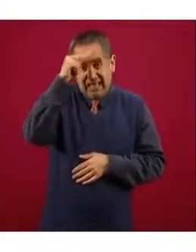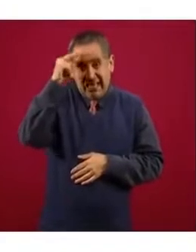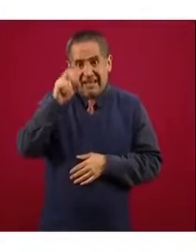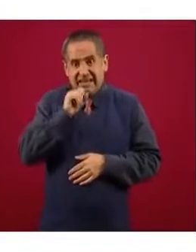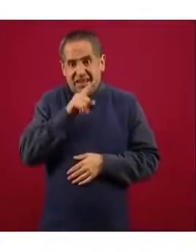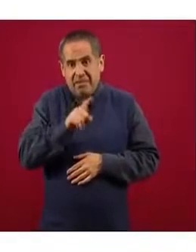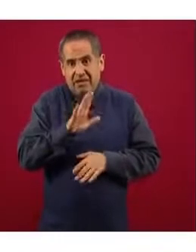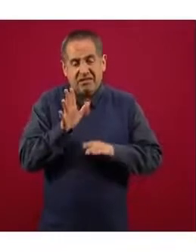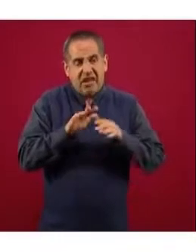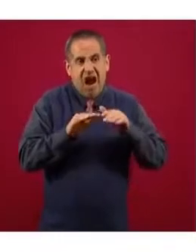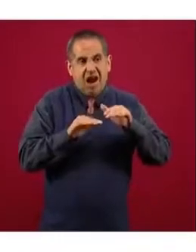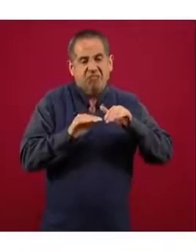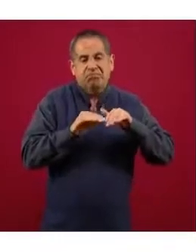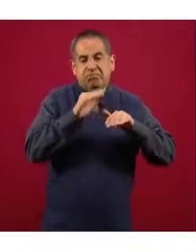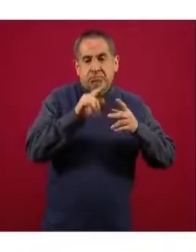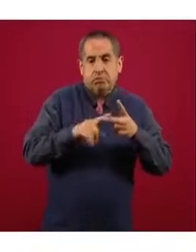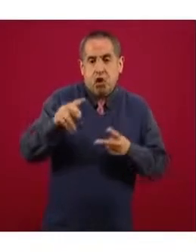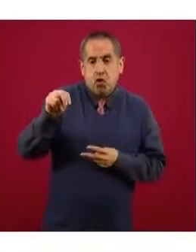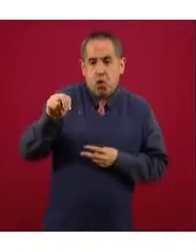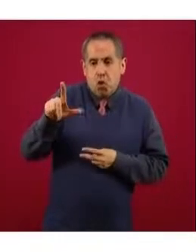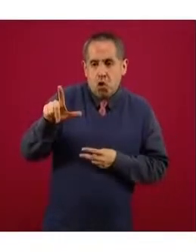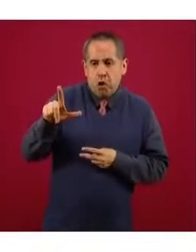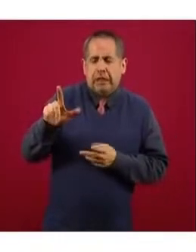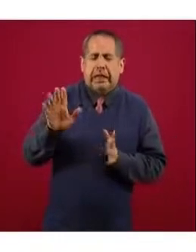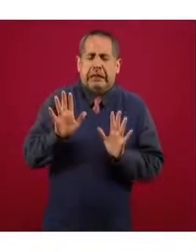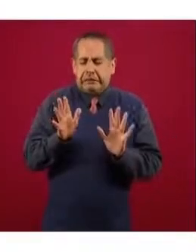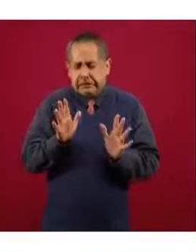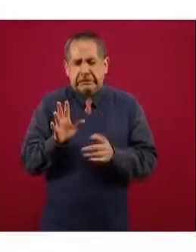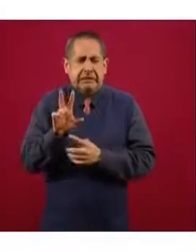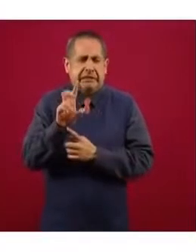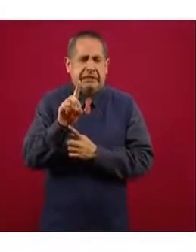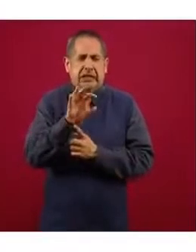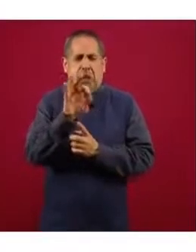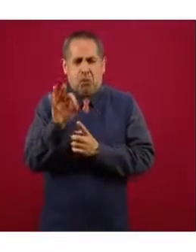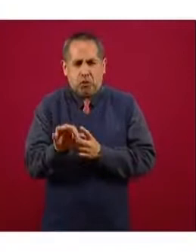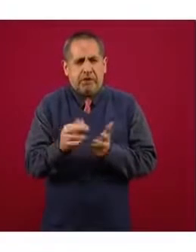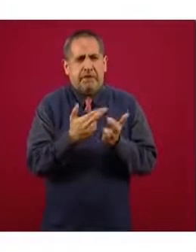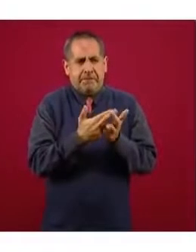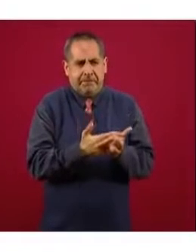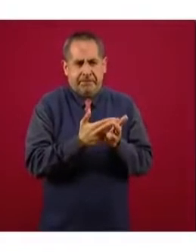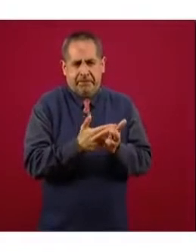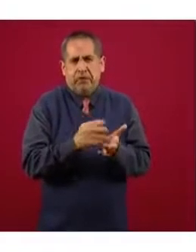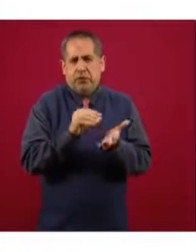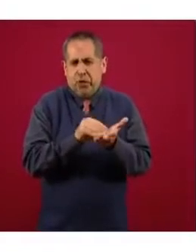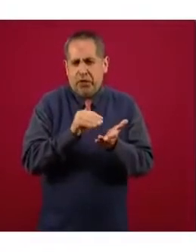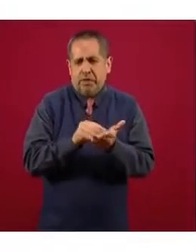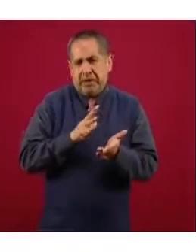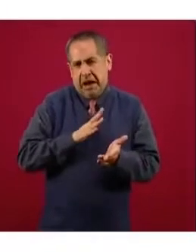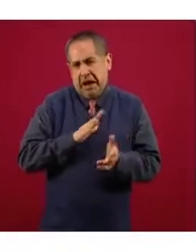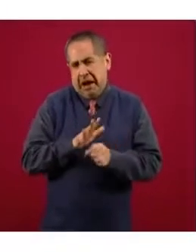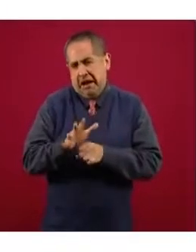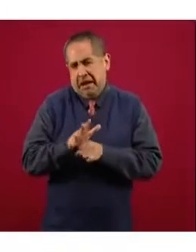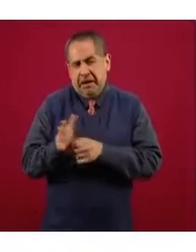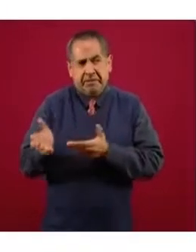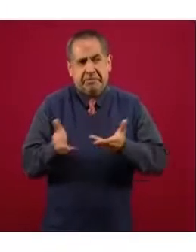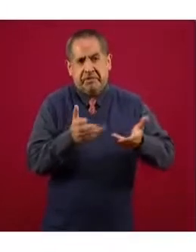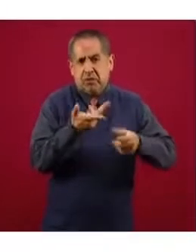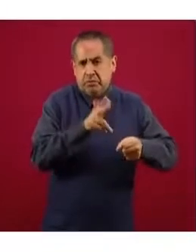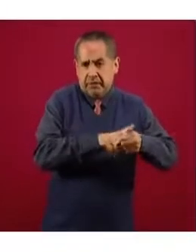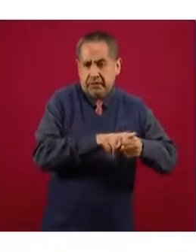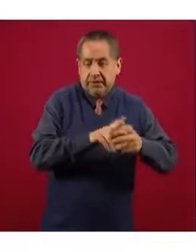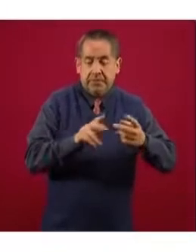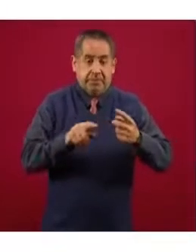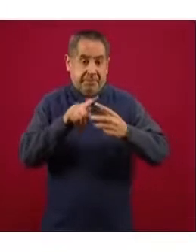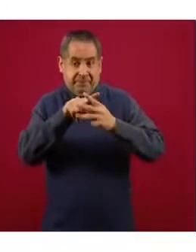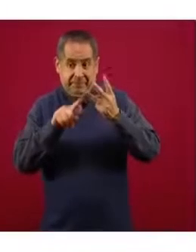lo ha rebasado. Nuevo León todavía conservando este 30% de seguridad. Específicamente en estos estados